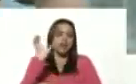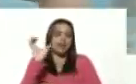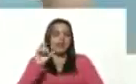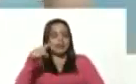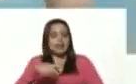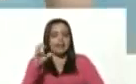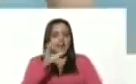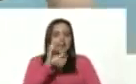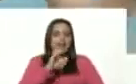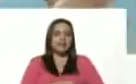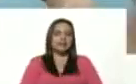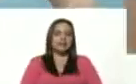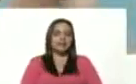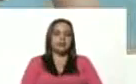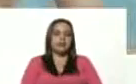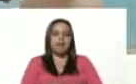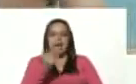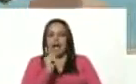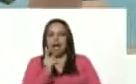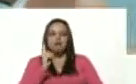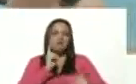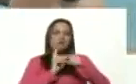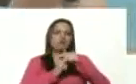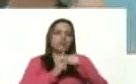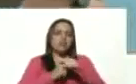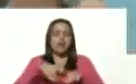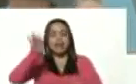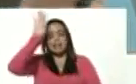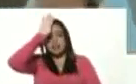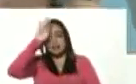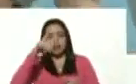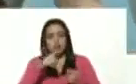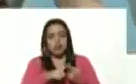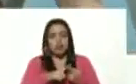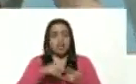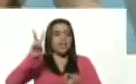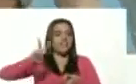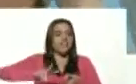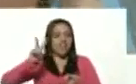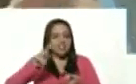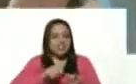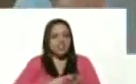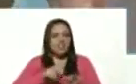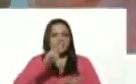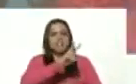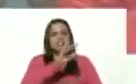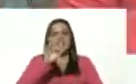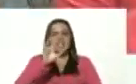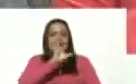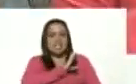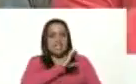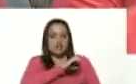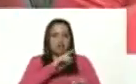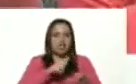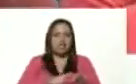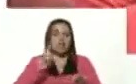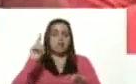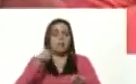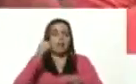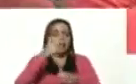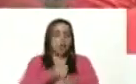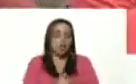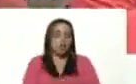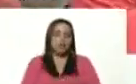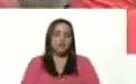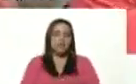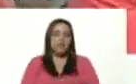Caracas estamos nosotros impactando en Antímano, en el Valle, en el 23 de enero y en La Pastora. En La